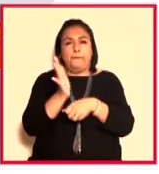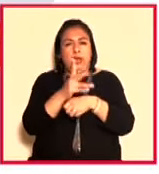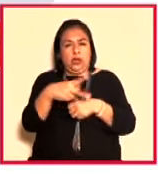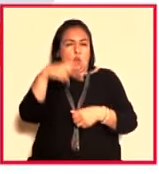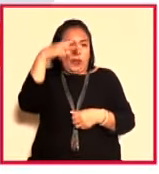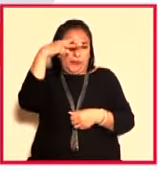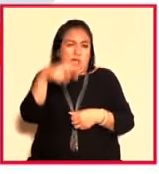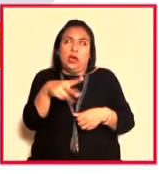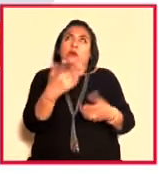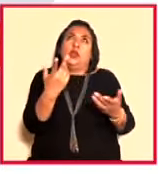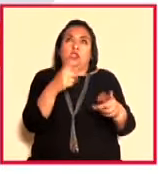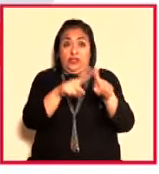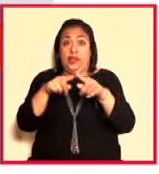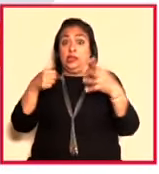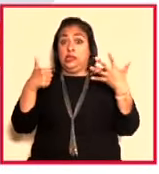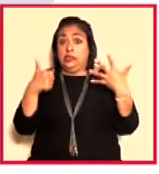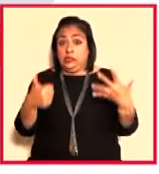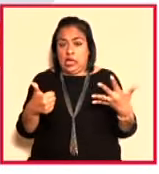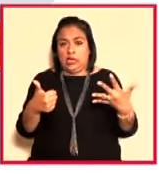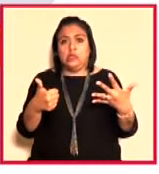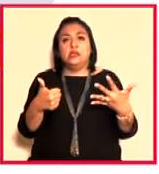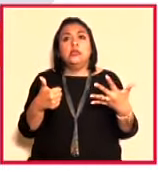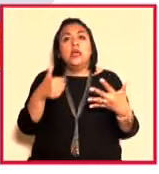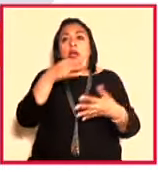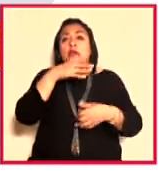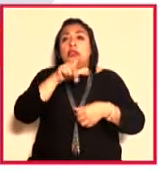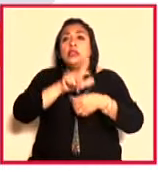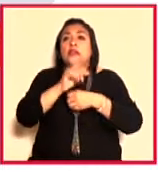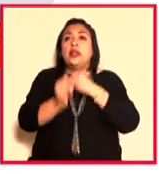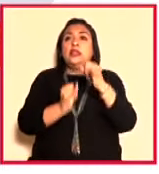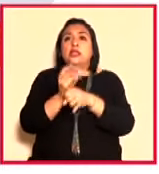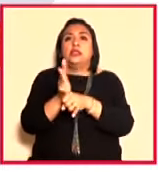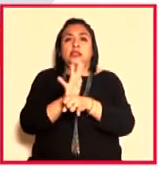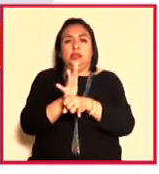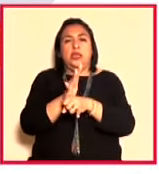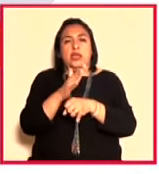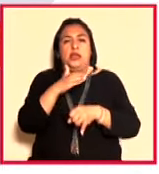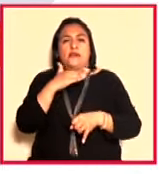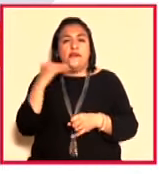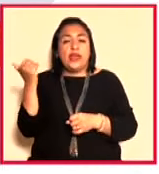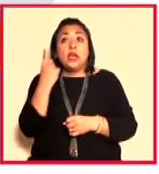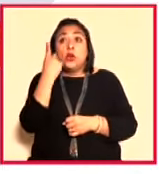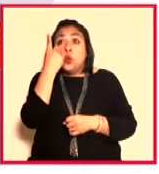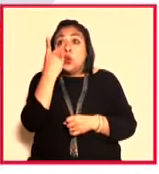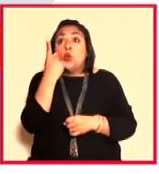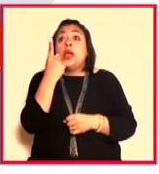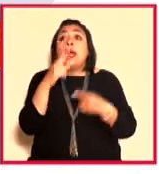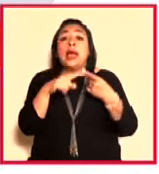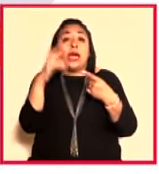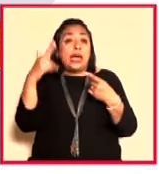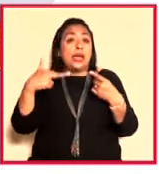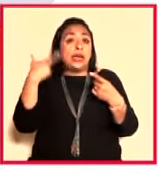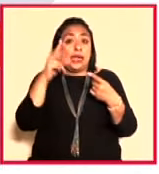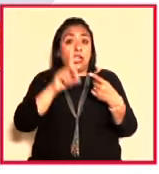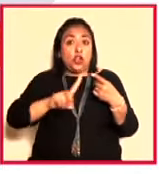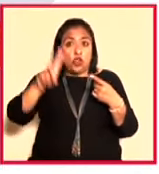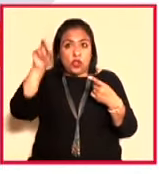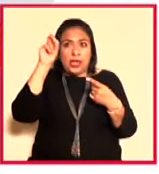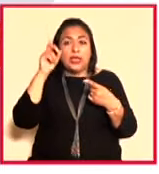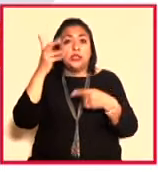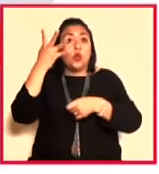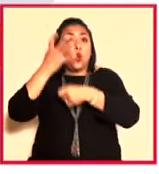varias, son 6 producciones mexicanas en el Festival Internacional de Cine de Berlín. Una de ellas es El Reino de Dios, el cuarto largometraje